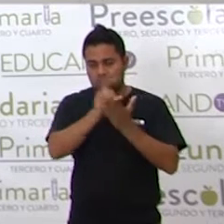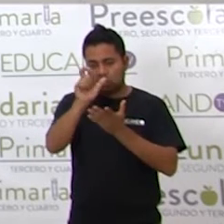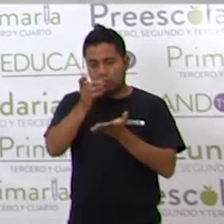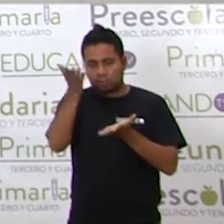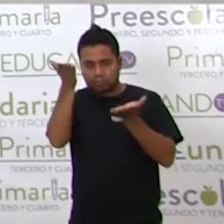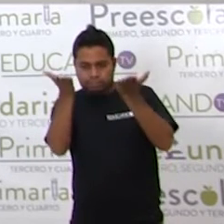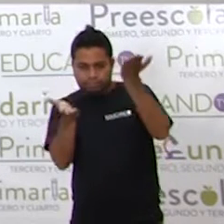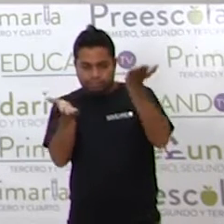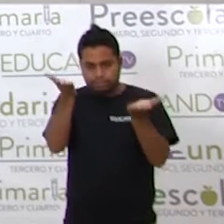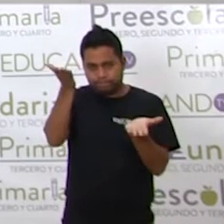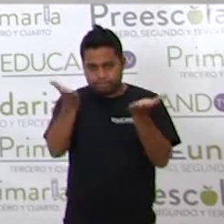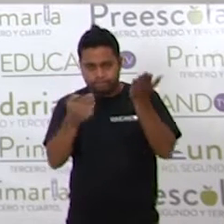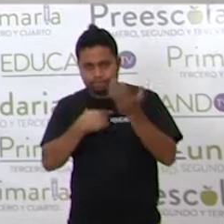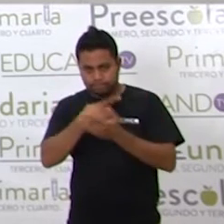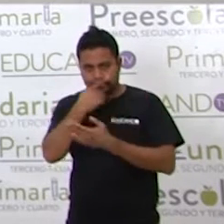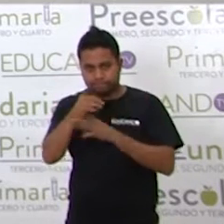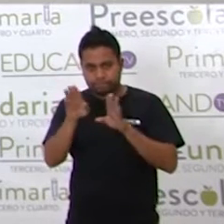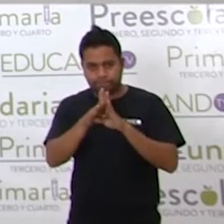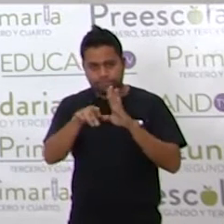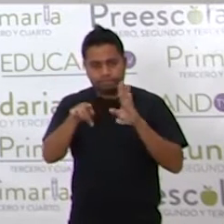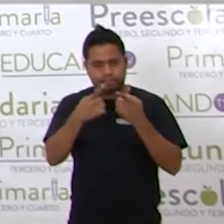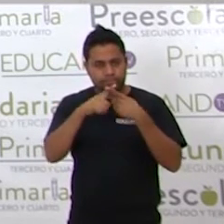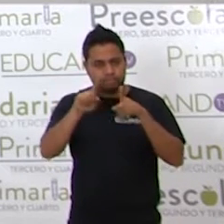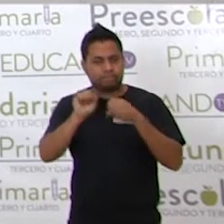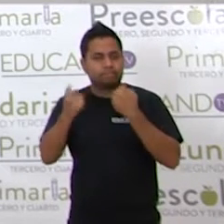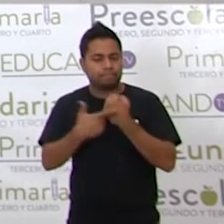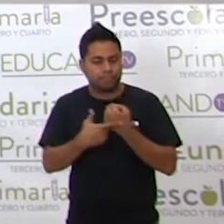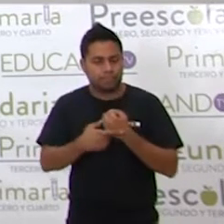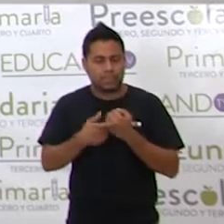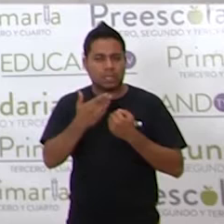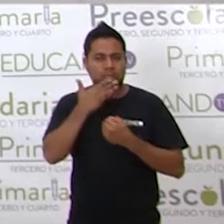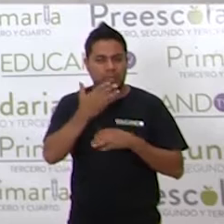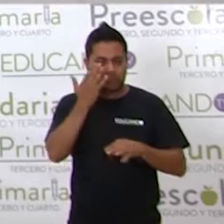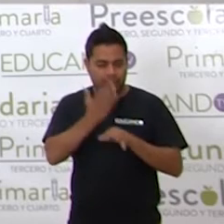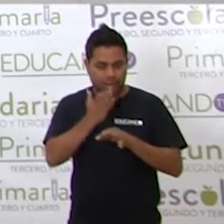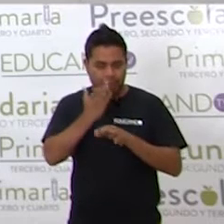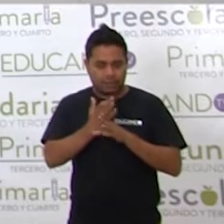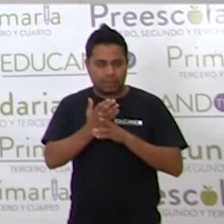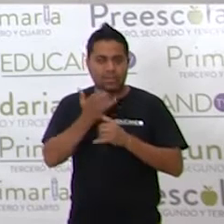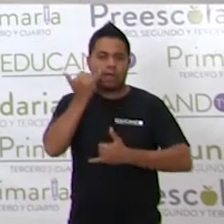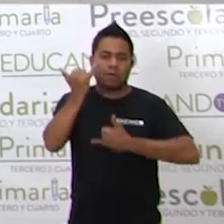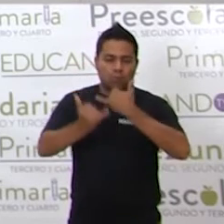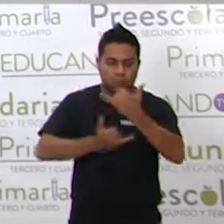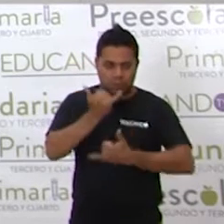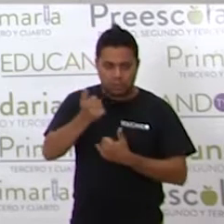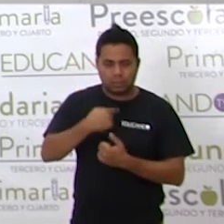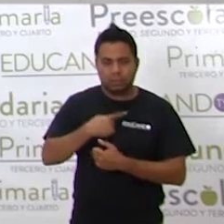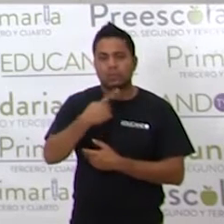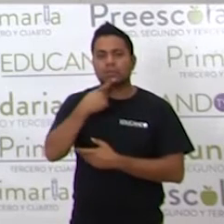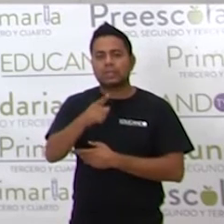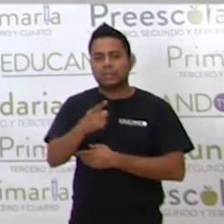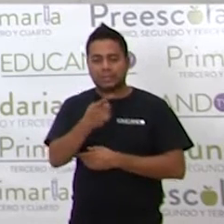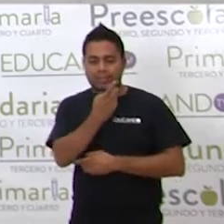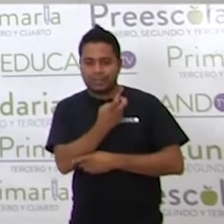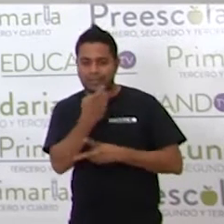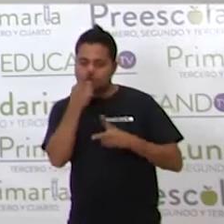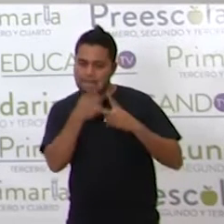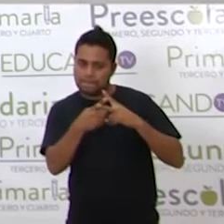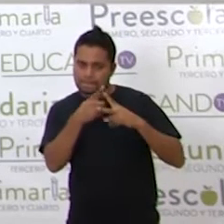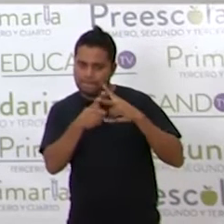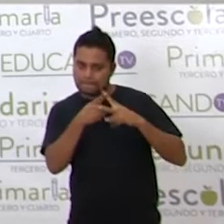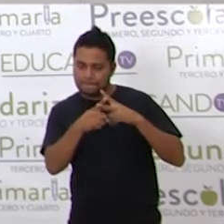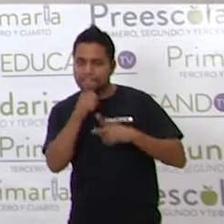dos cantidades? Bien, vamos a jugar. Yo te decía que las matemáticas también